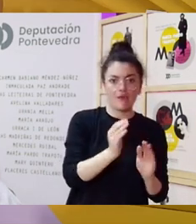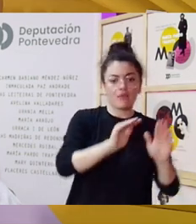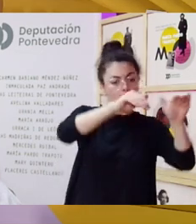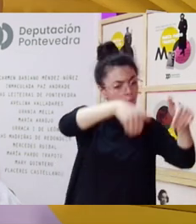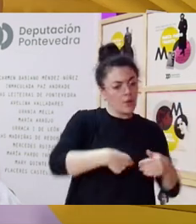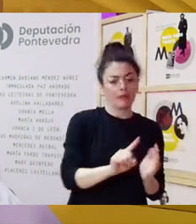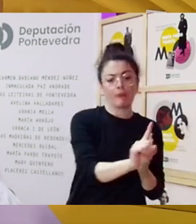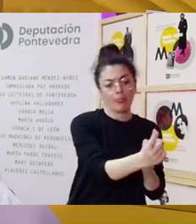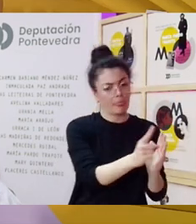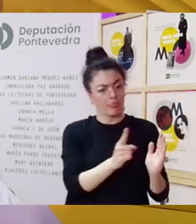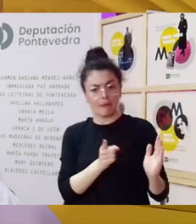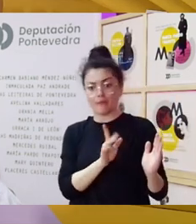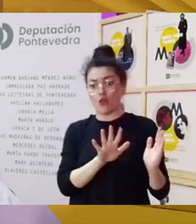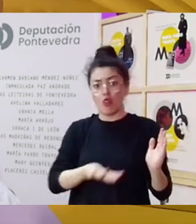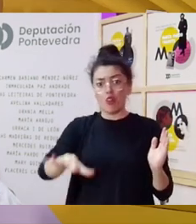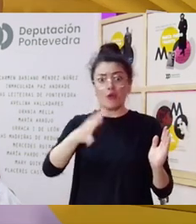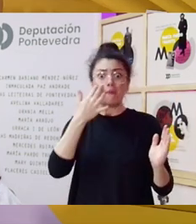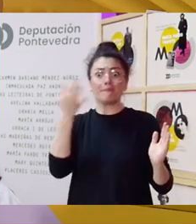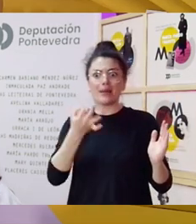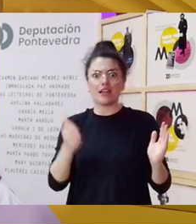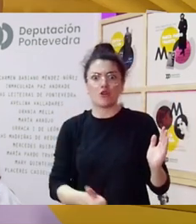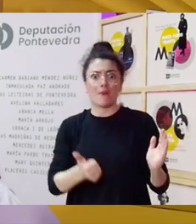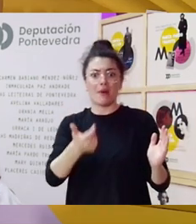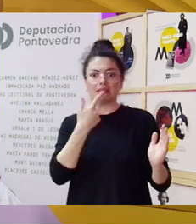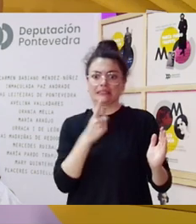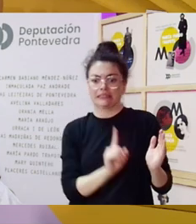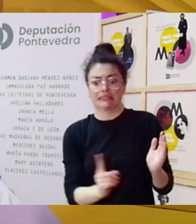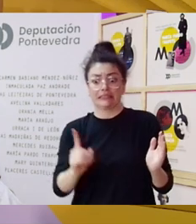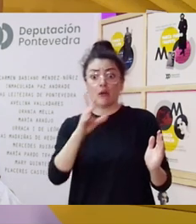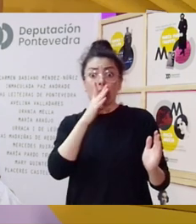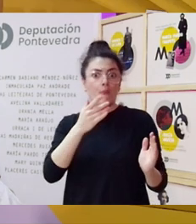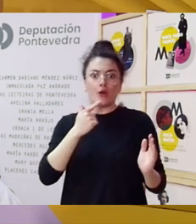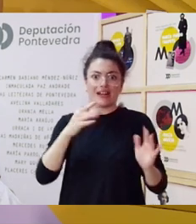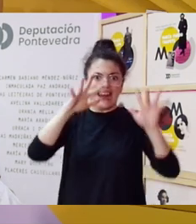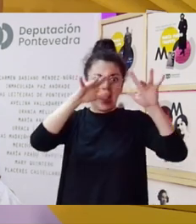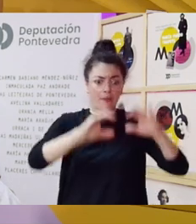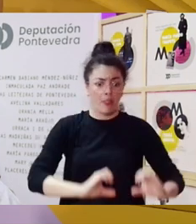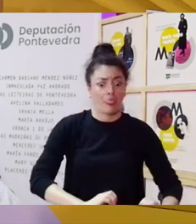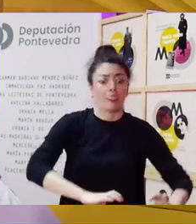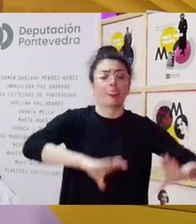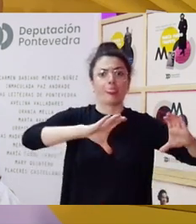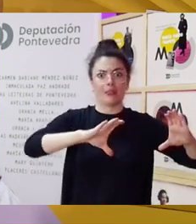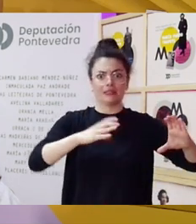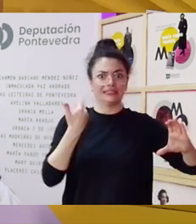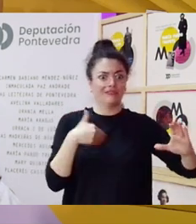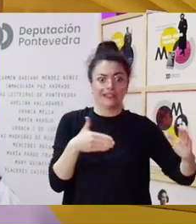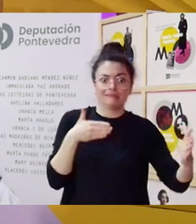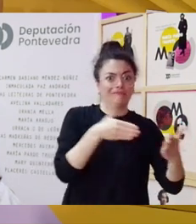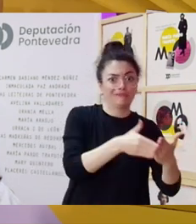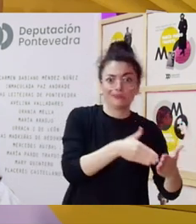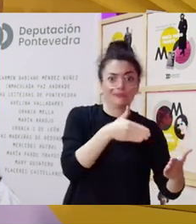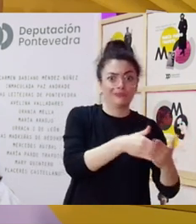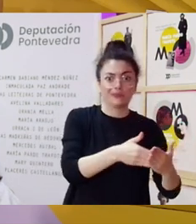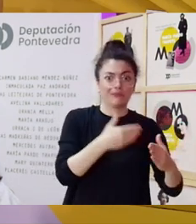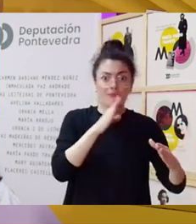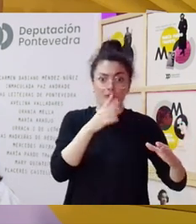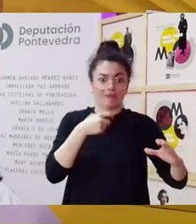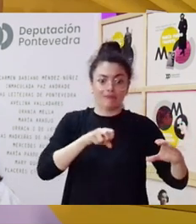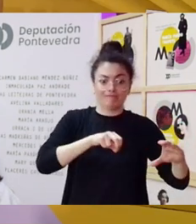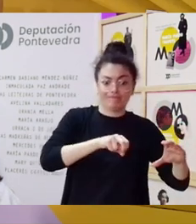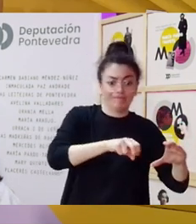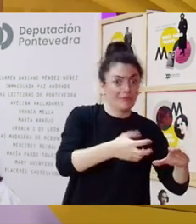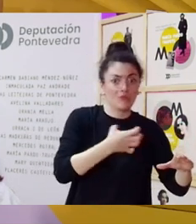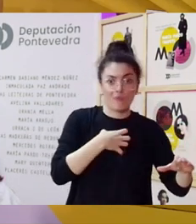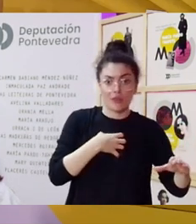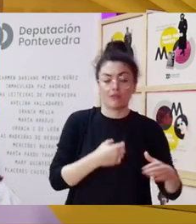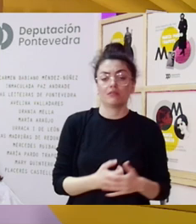volverse a meter pola zona máis arriesgada, porque senón a neve non a deixaba pasar. Chegou un momento que chegaba tan arriba que ela non podía